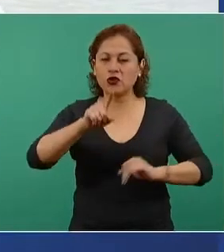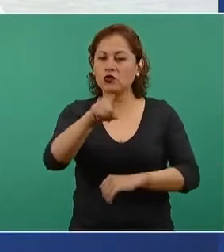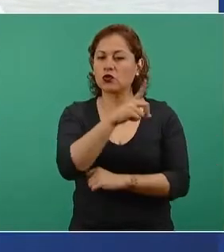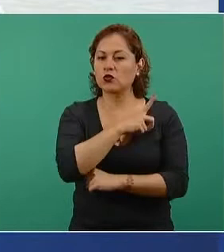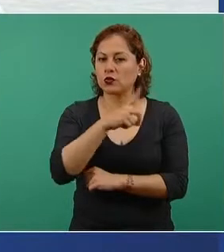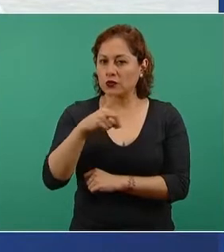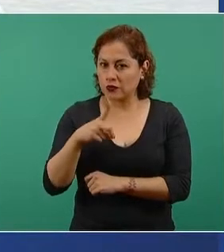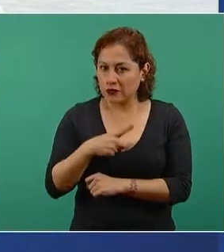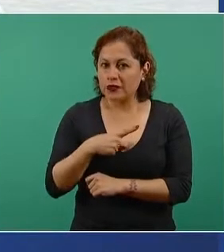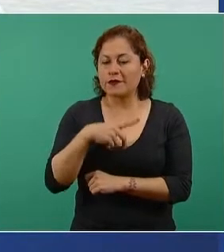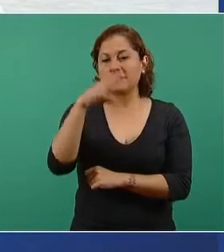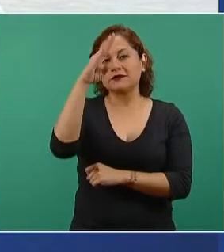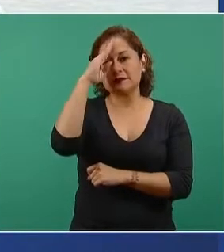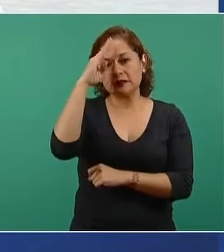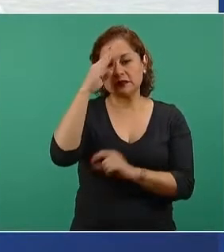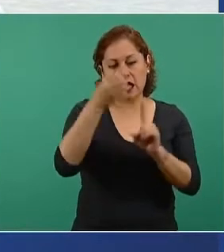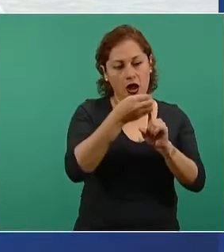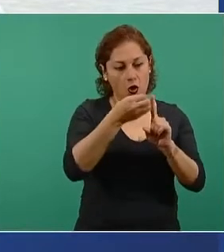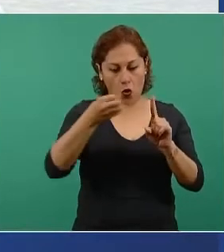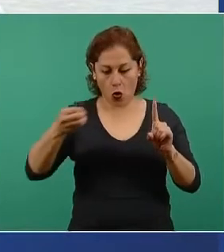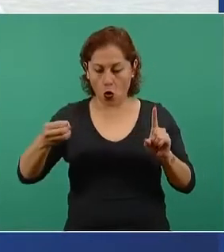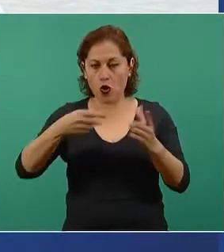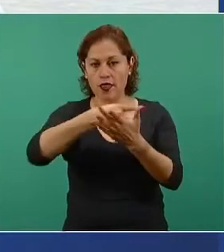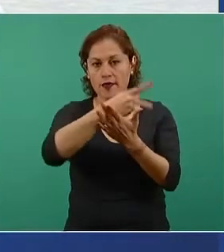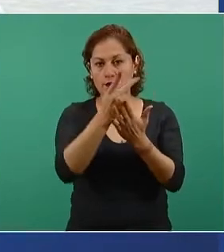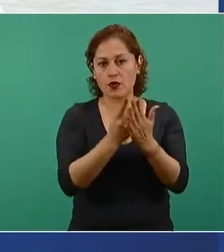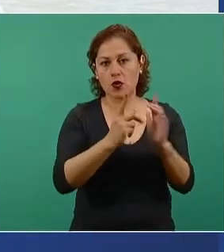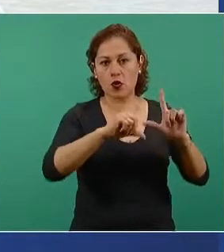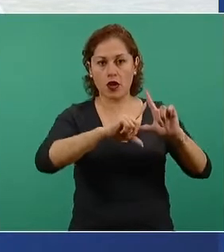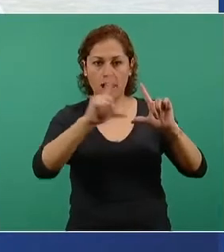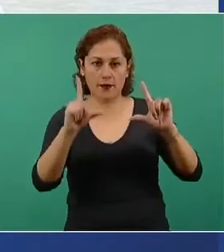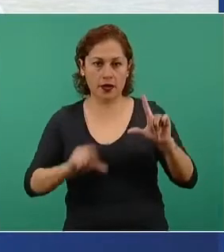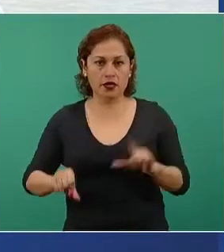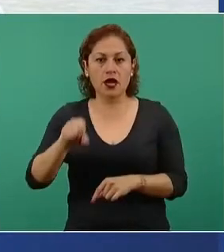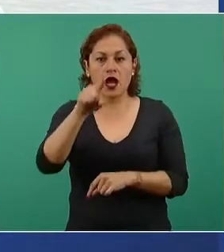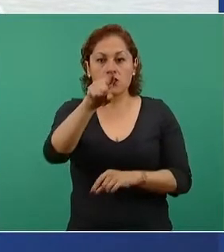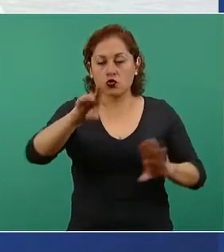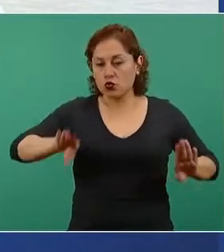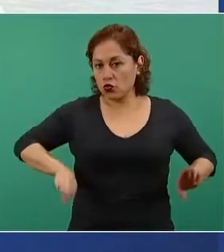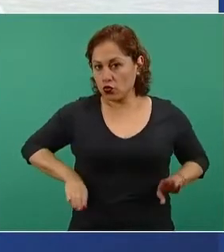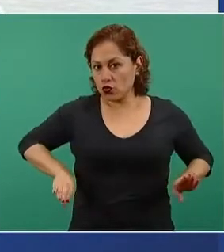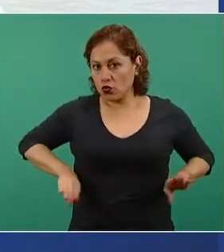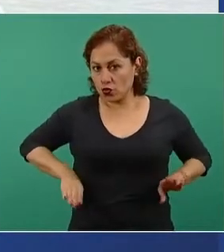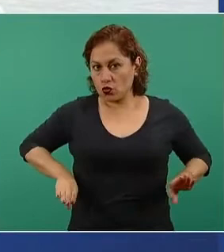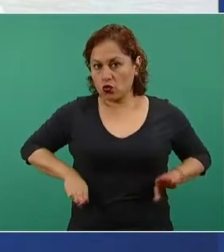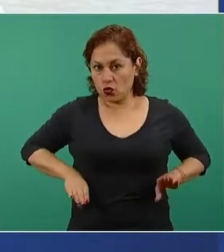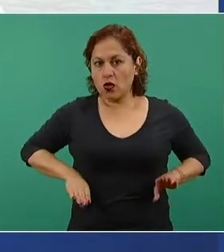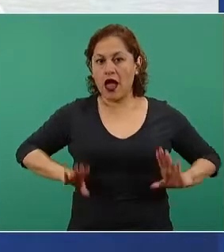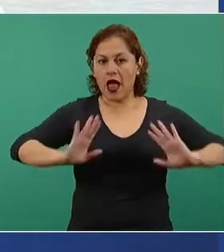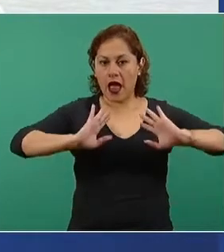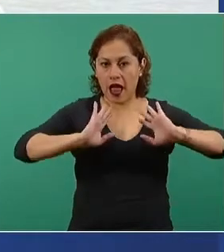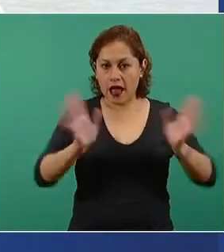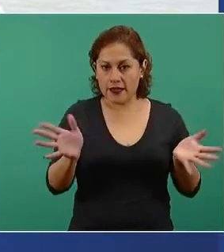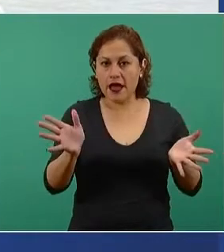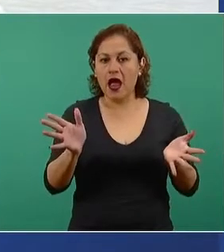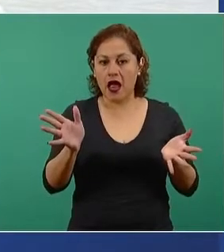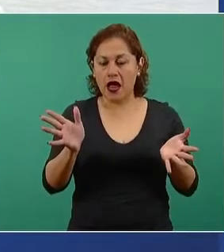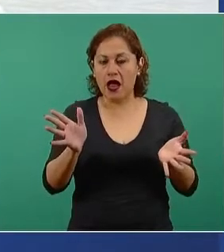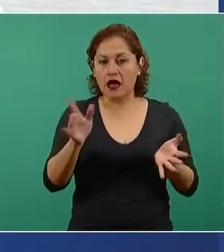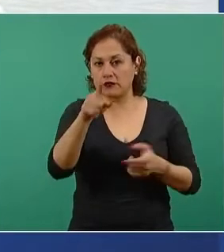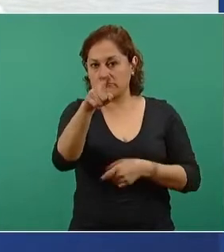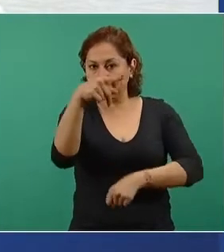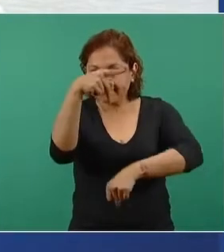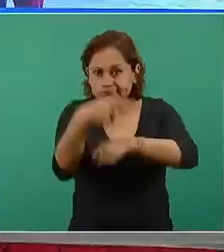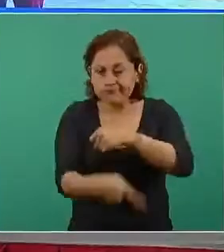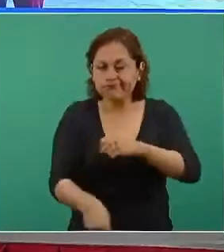de cómo se ha venido dando la estrategia. Si eres del grupo poblacional que ya está identificado como población de